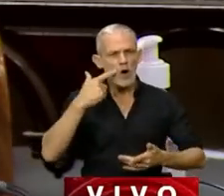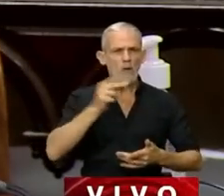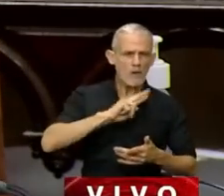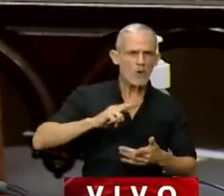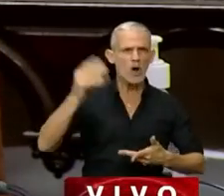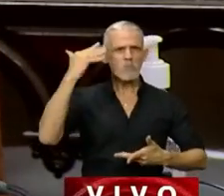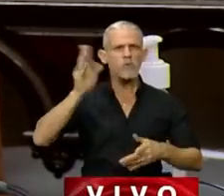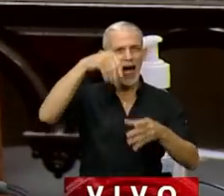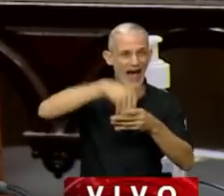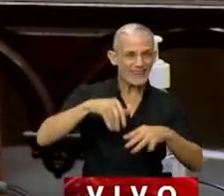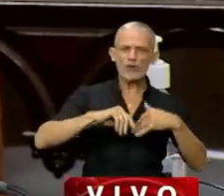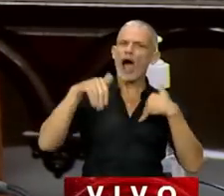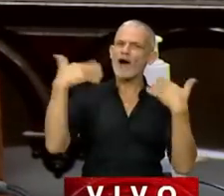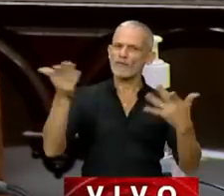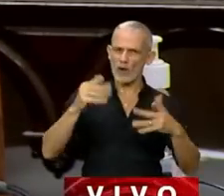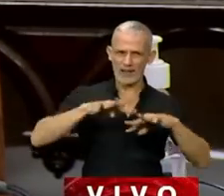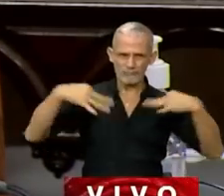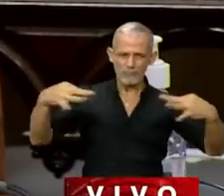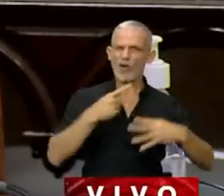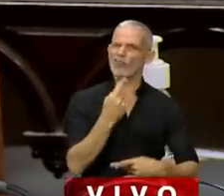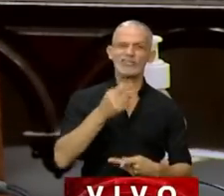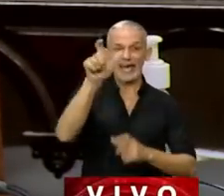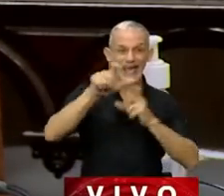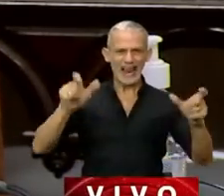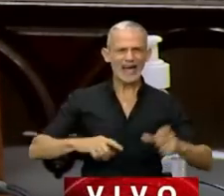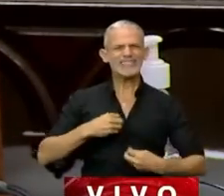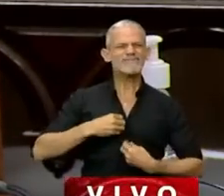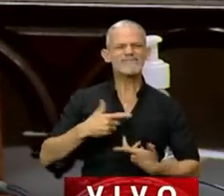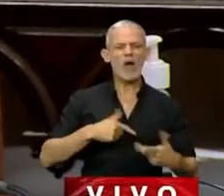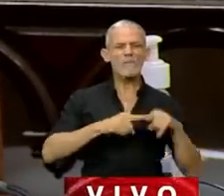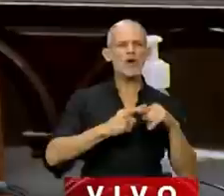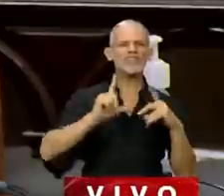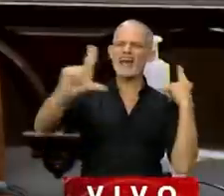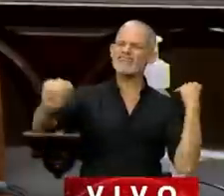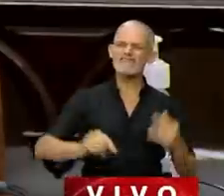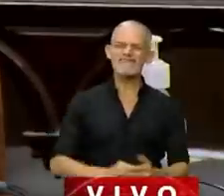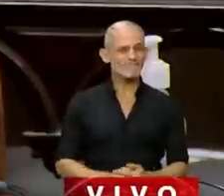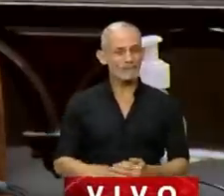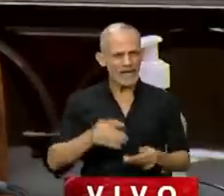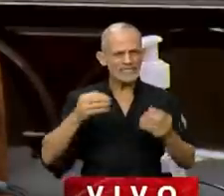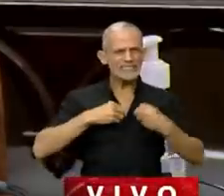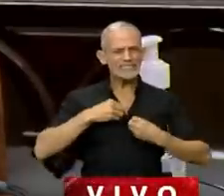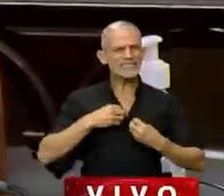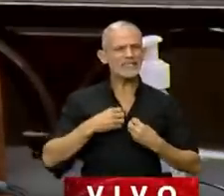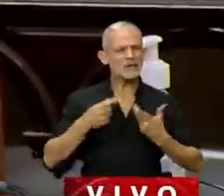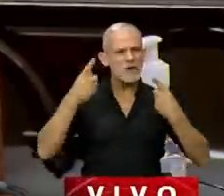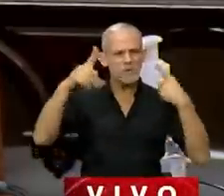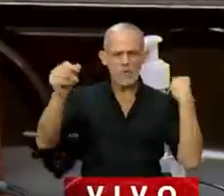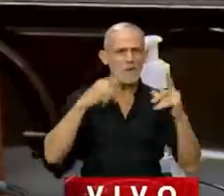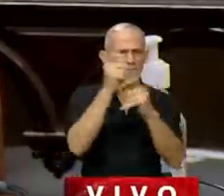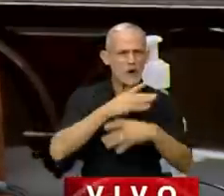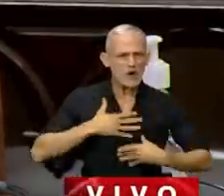diputadas fuera y dentro de este recinto decir que la gente siente lejos a la política, que la siente distanciada de